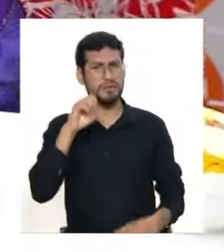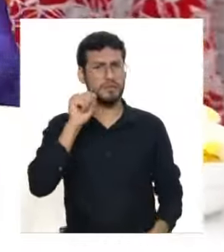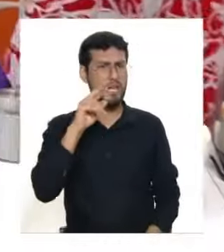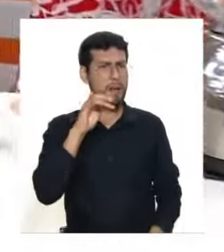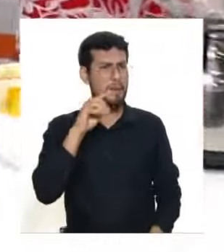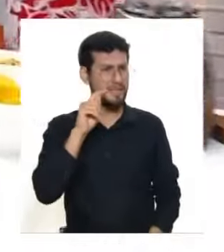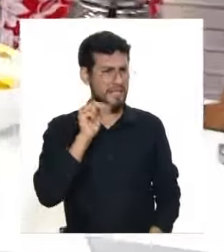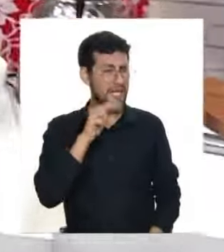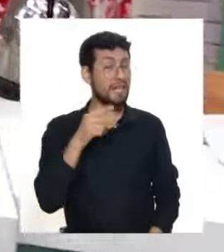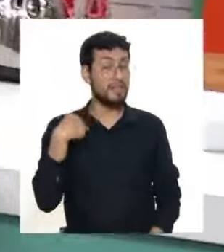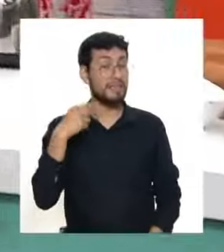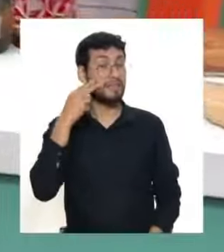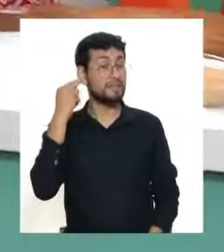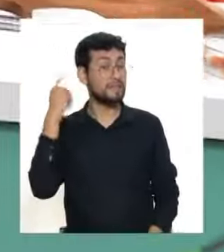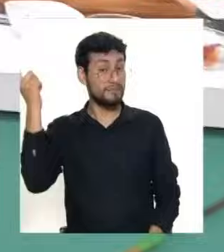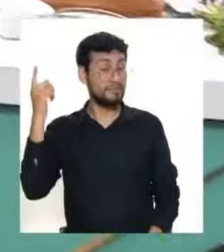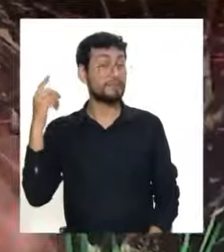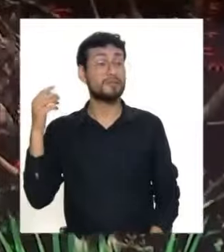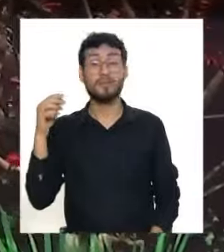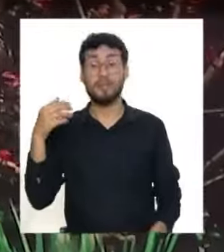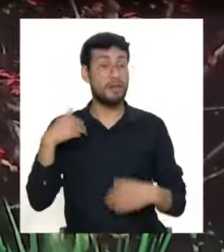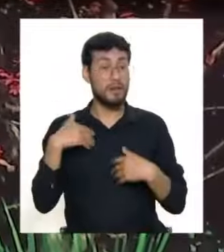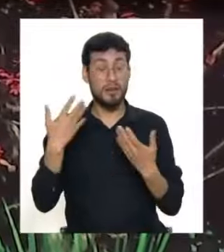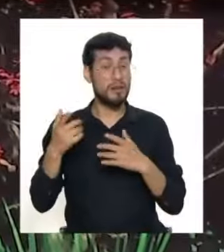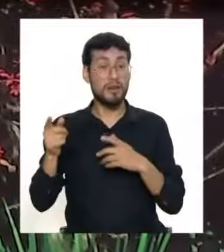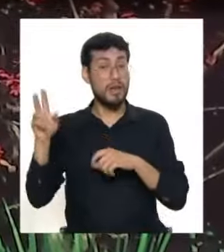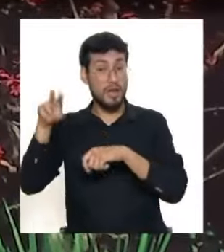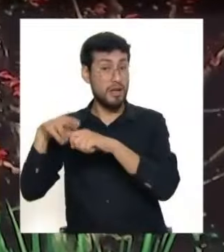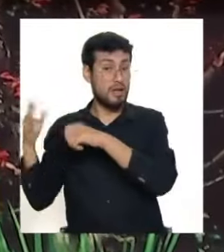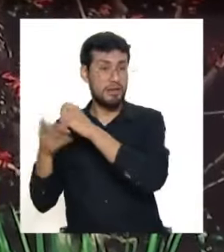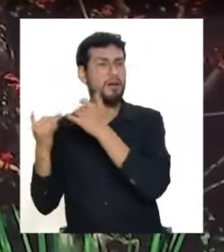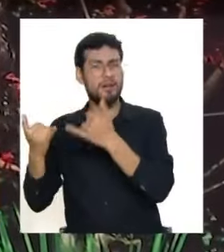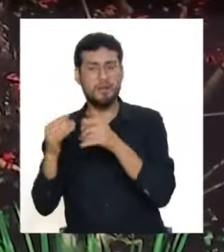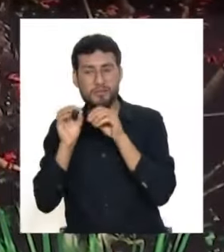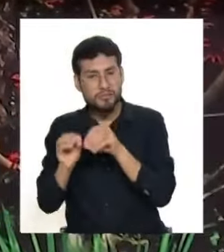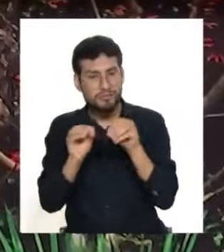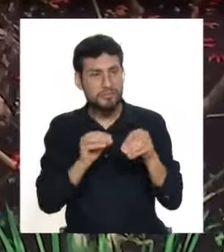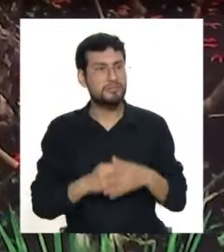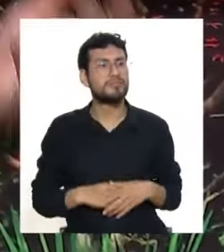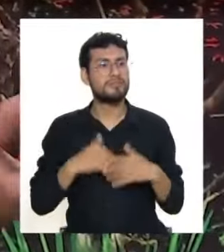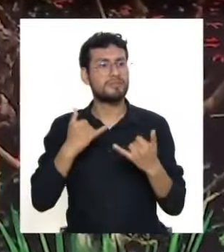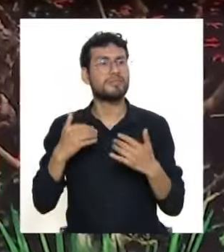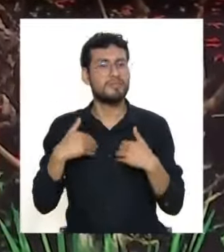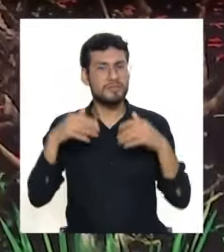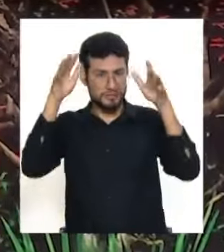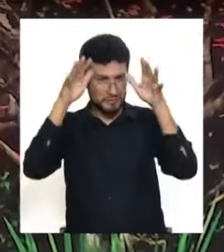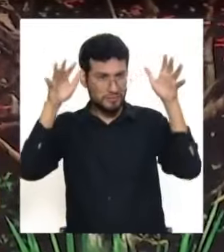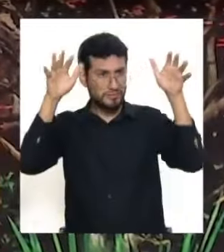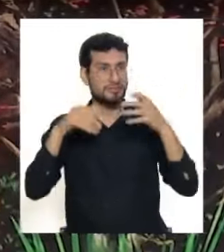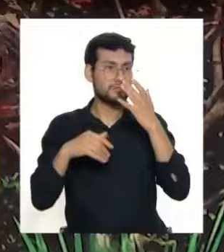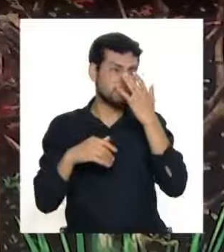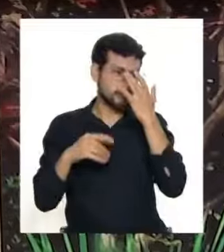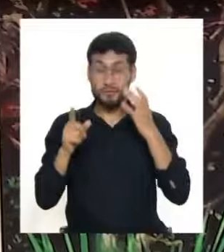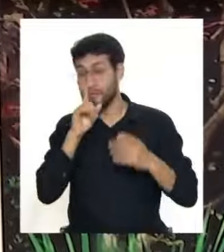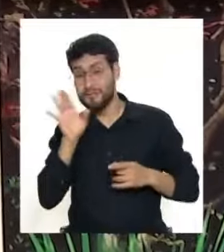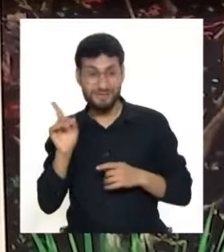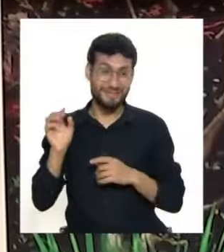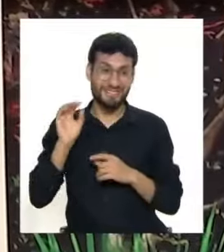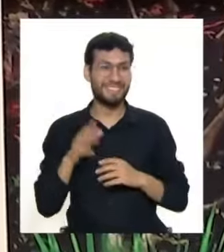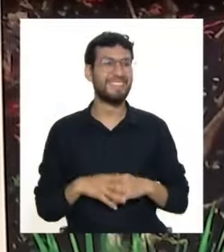porque nosotros en la selva ya no depredamos la naturaleza. Se cría. Ahora se cría, ahora tenemos venados, no le digas,